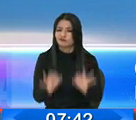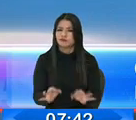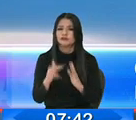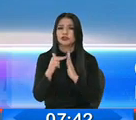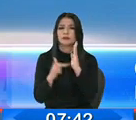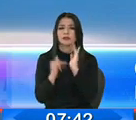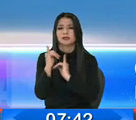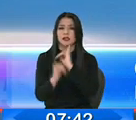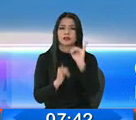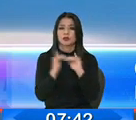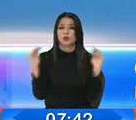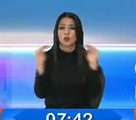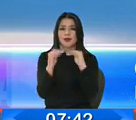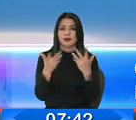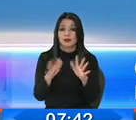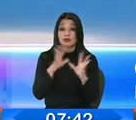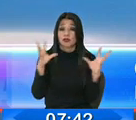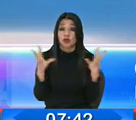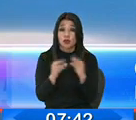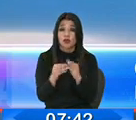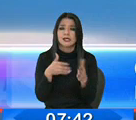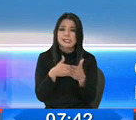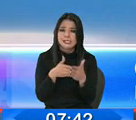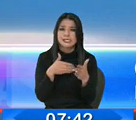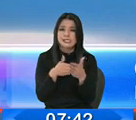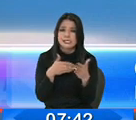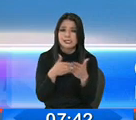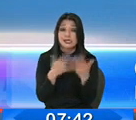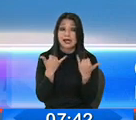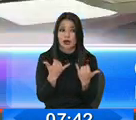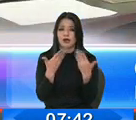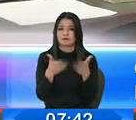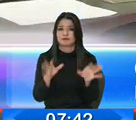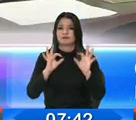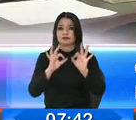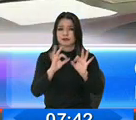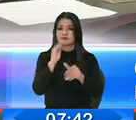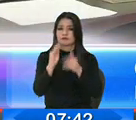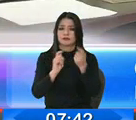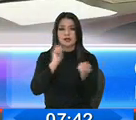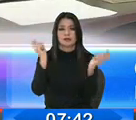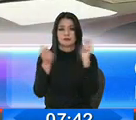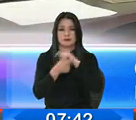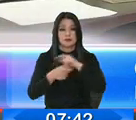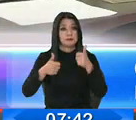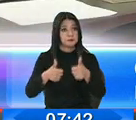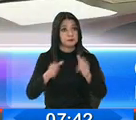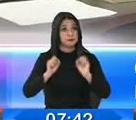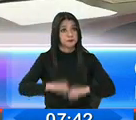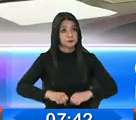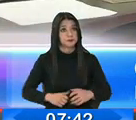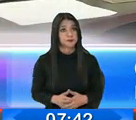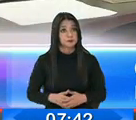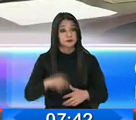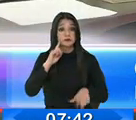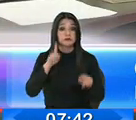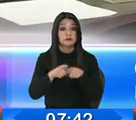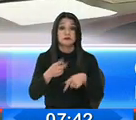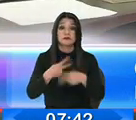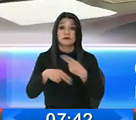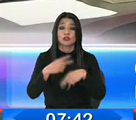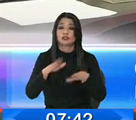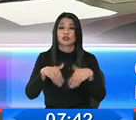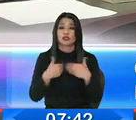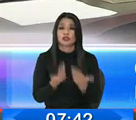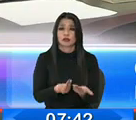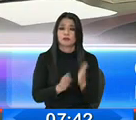normativa internacional. Entonces, todo eso, digamos, engloba este ejercicio integral que queremos hacer, visto un acuerdo comercial como una